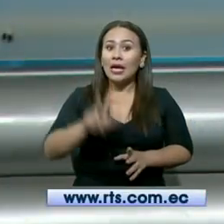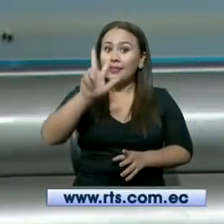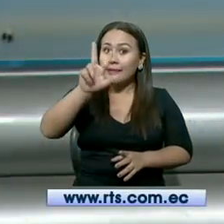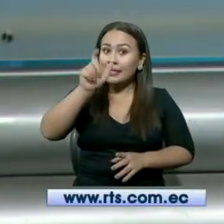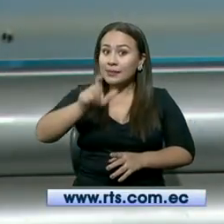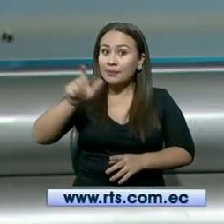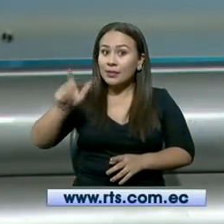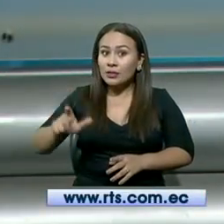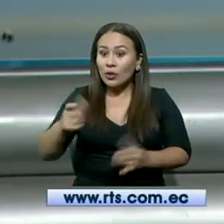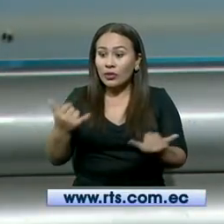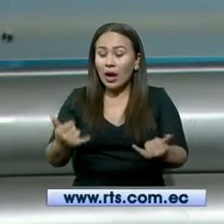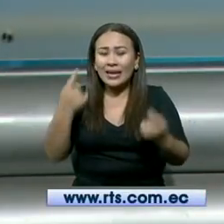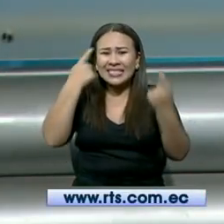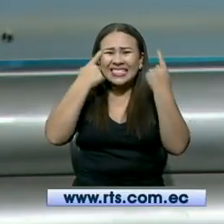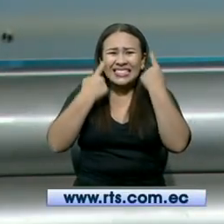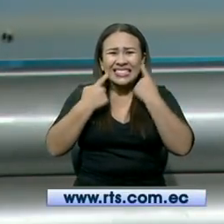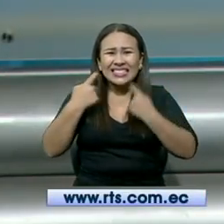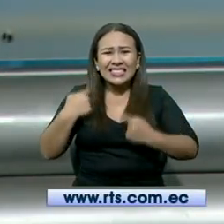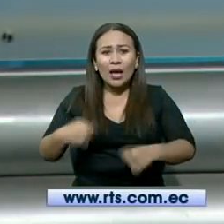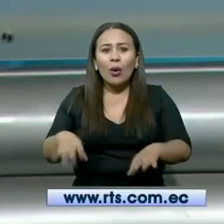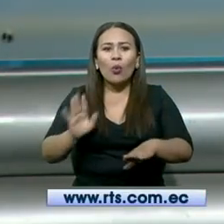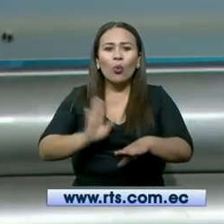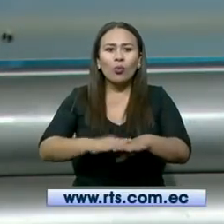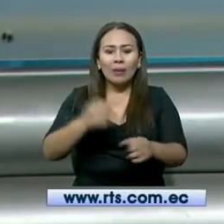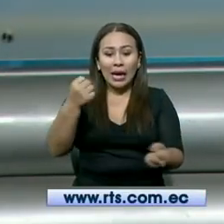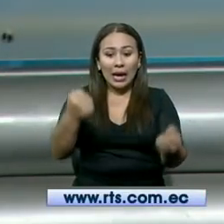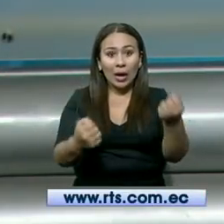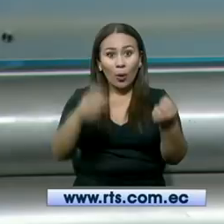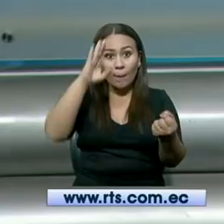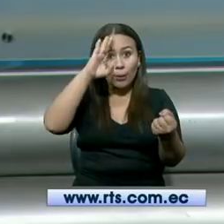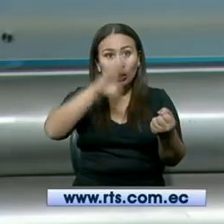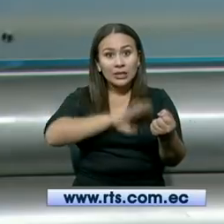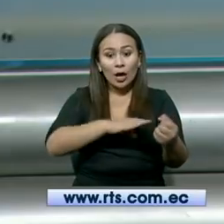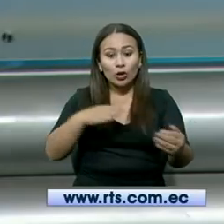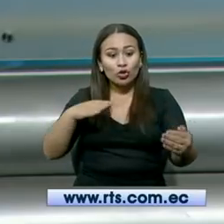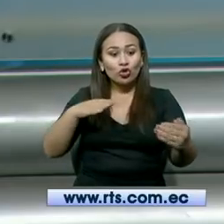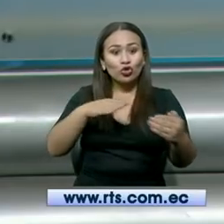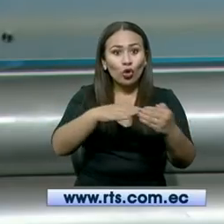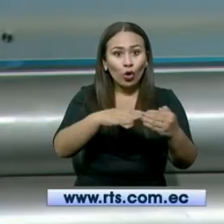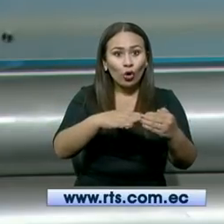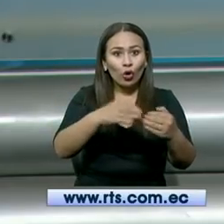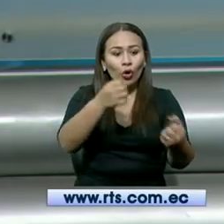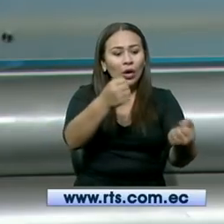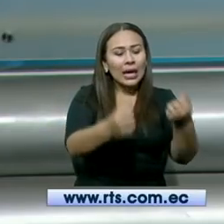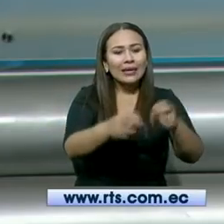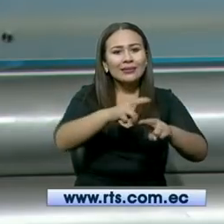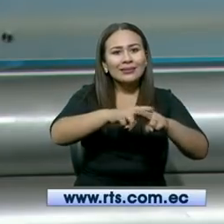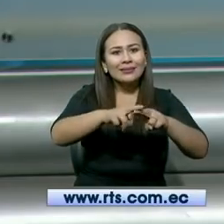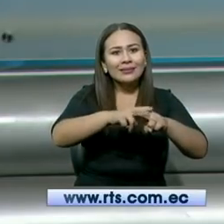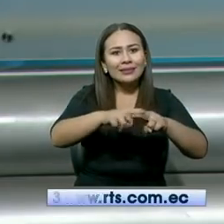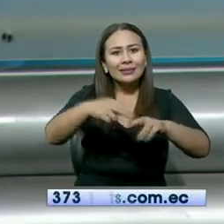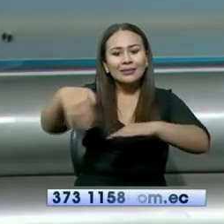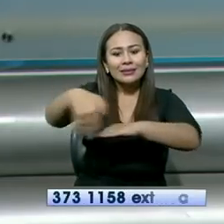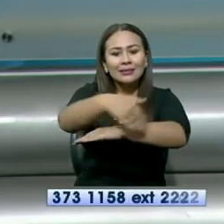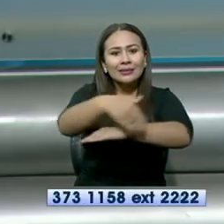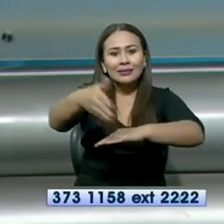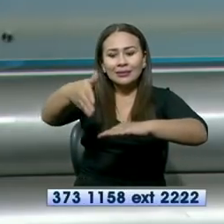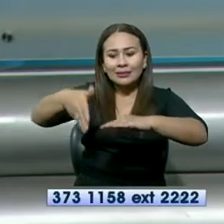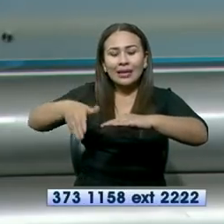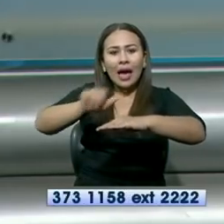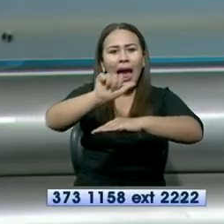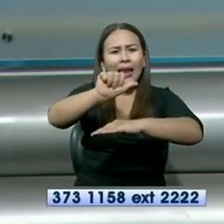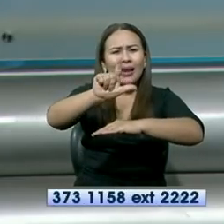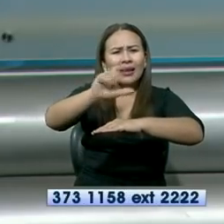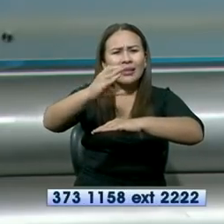Personas resultaron heridas luego de que una patrulla policial chocara con un taxi en las calles Salcedo y Carchi en Guayaquil. De acuerdo